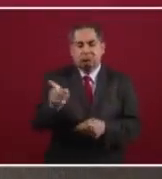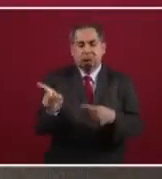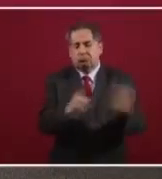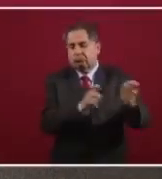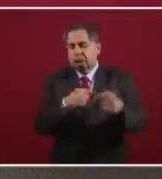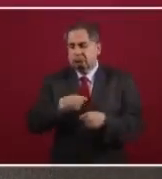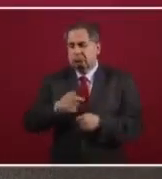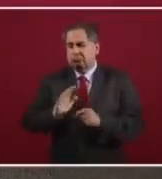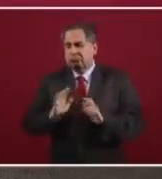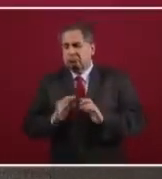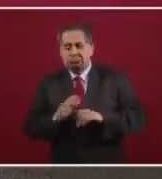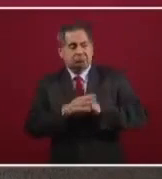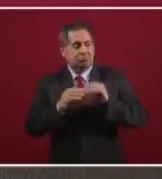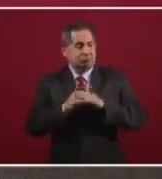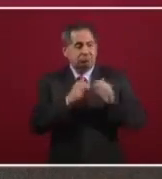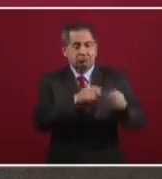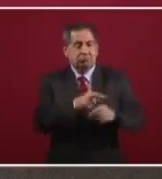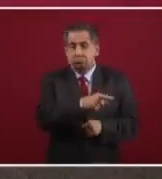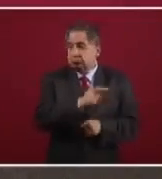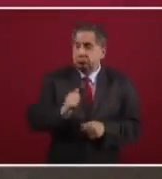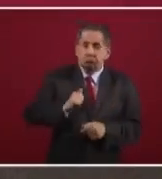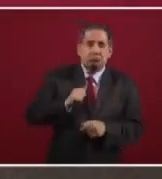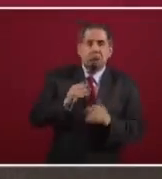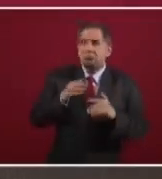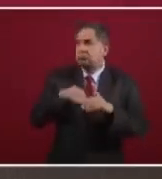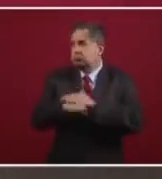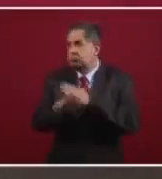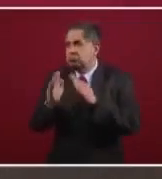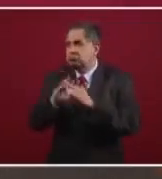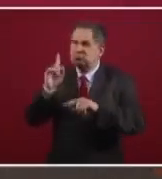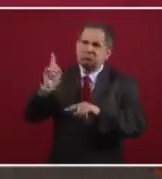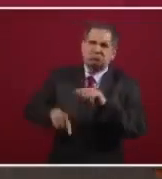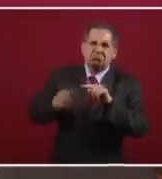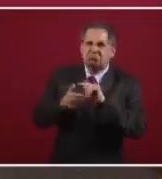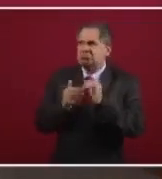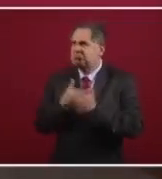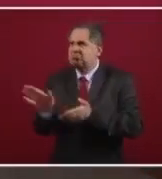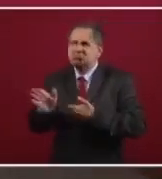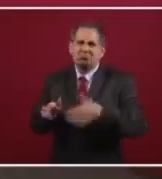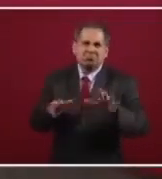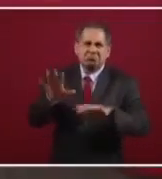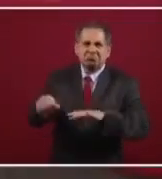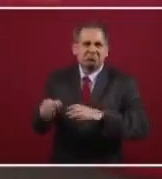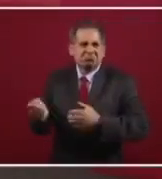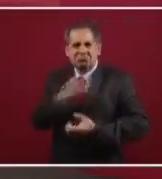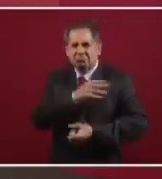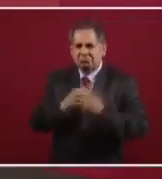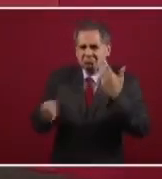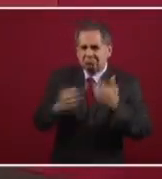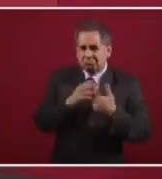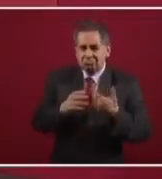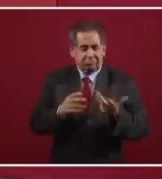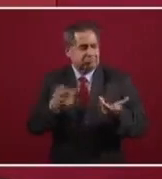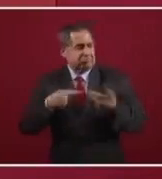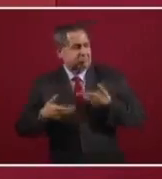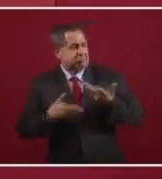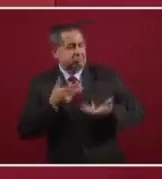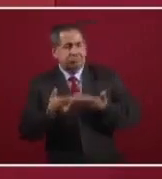para desalojar a familias de trabajadores.